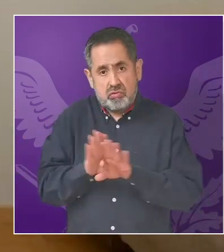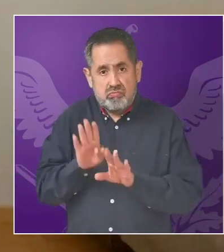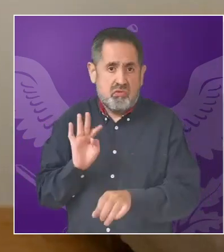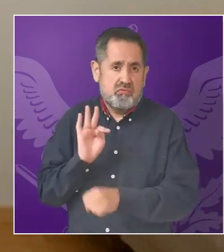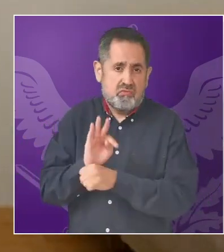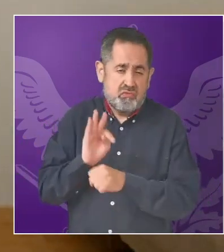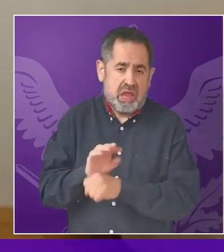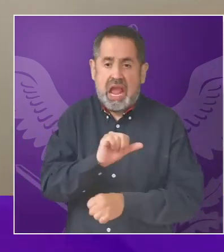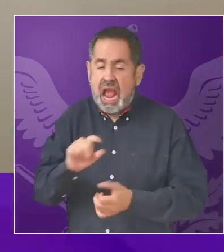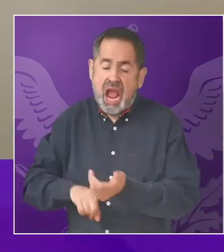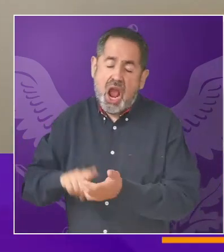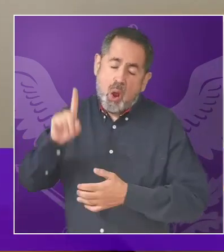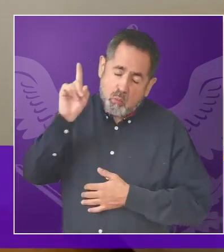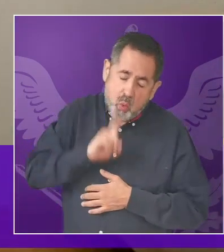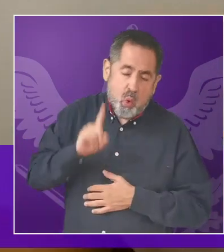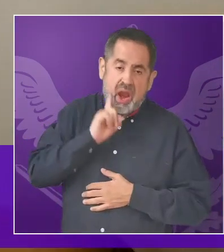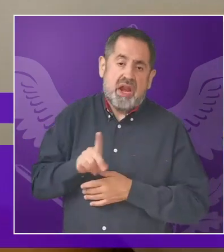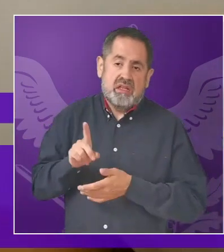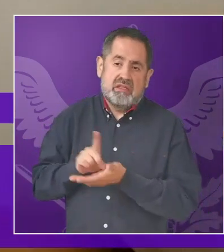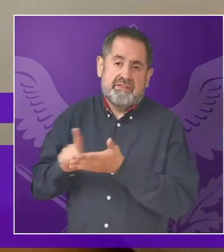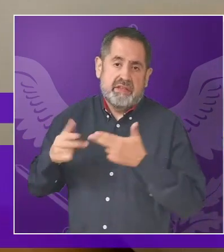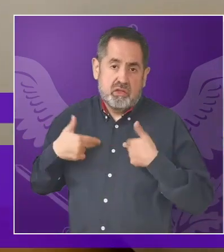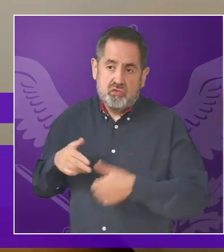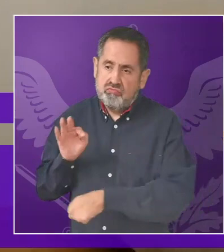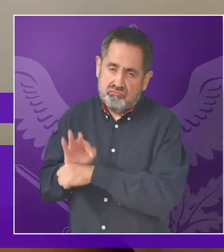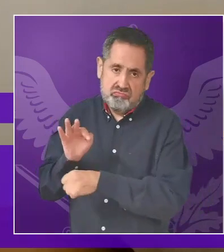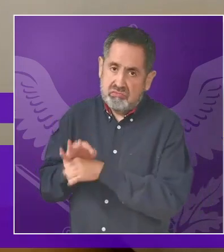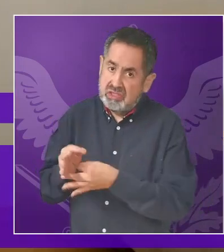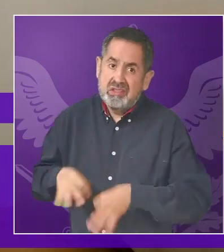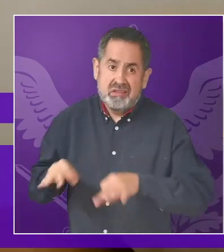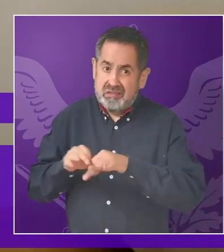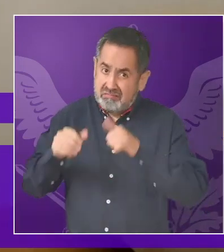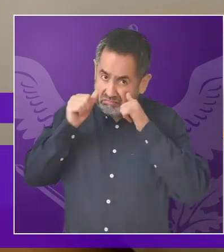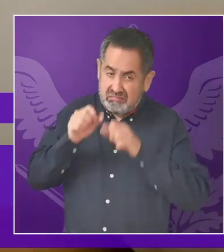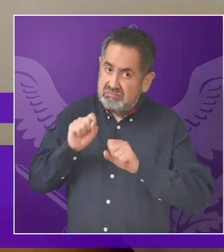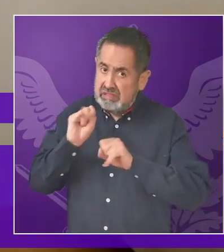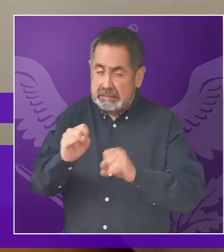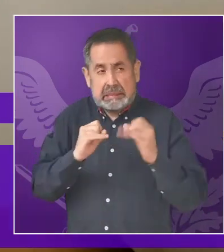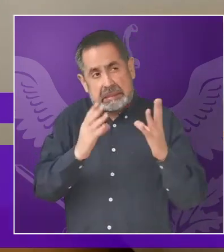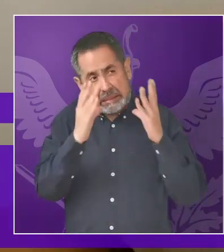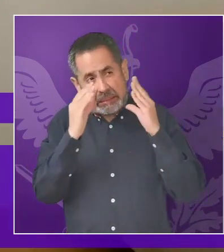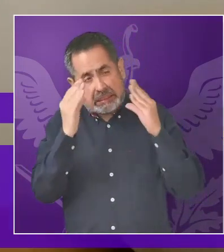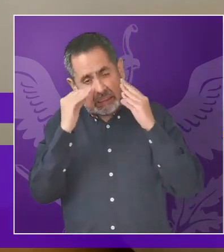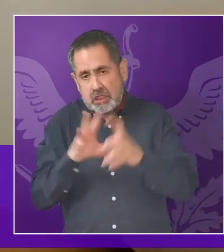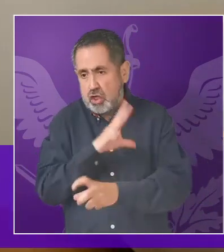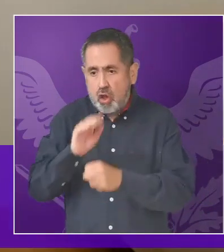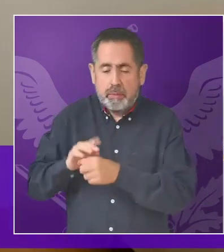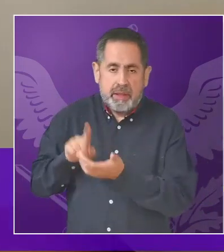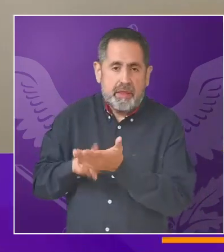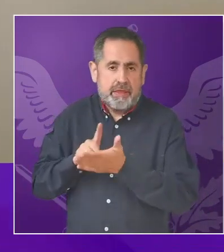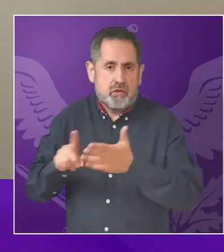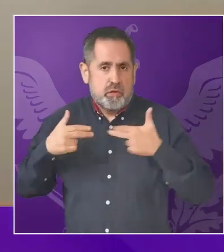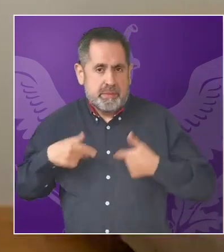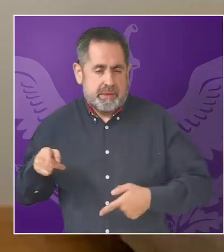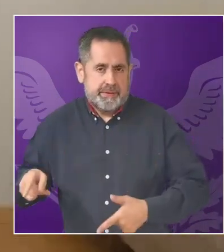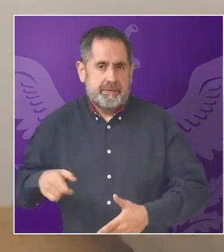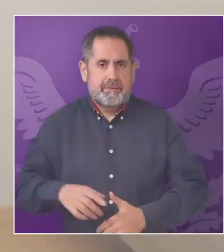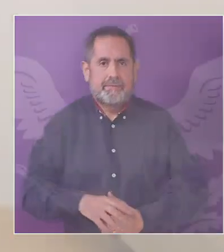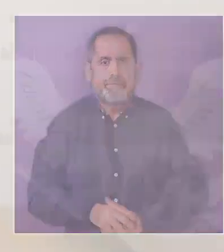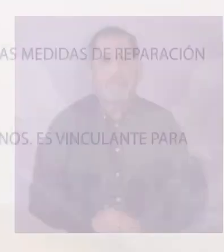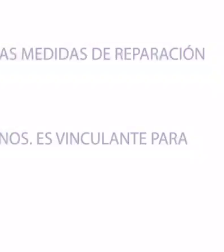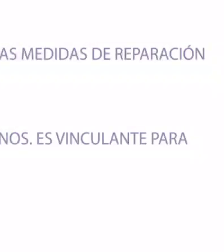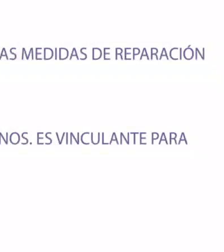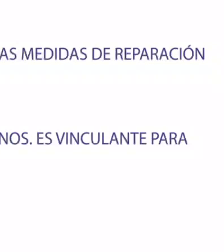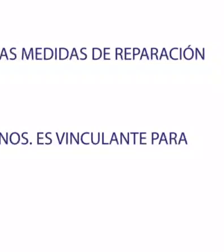que ser también competentes en la protección de mujeres defensoras de derechos humanos y de personas defensoras de derechos humanos en